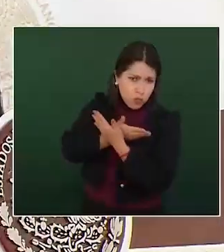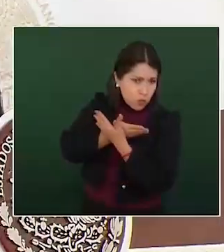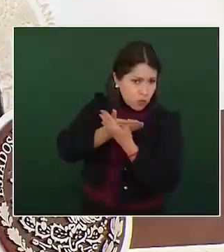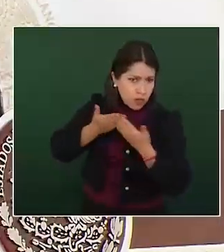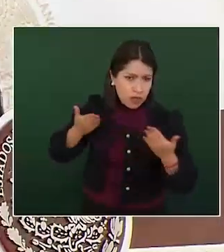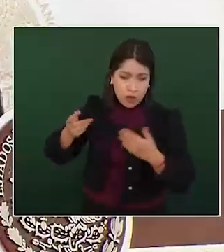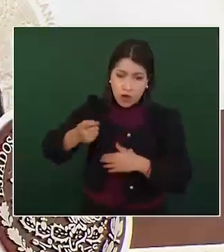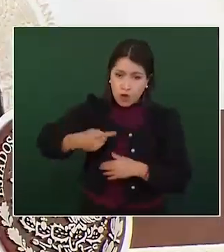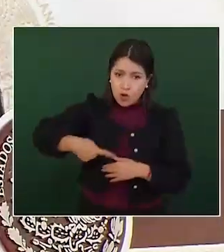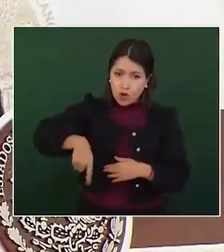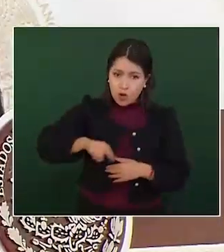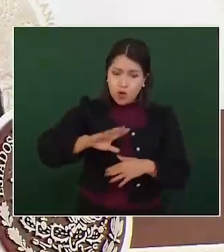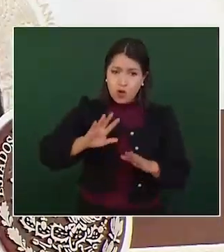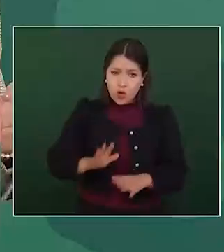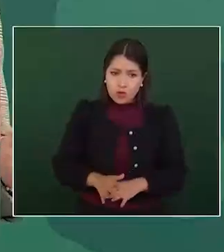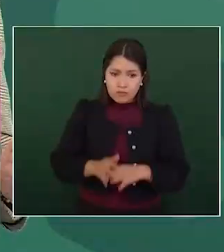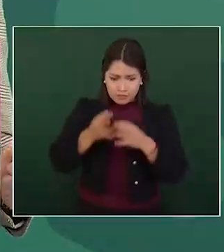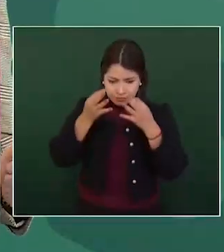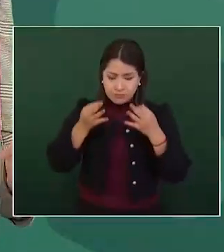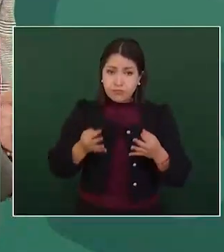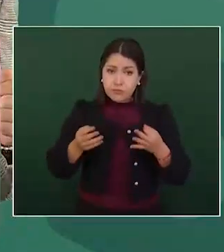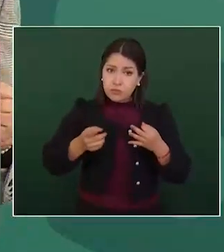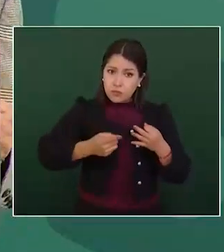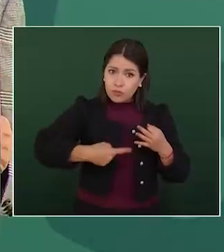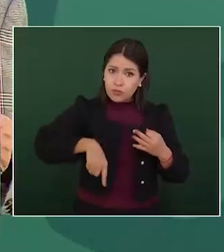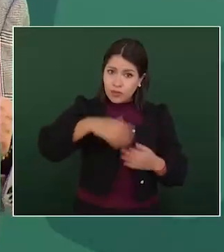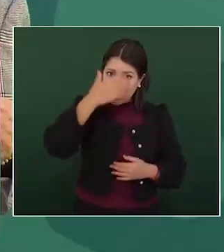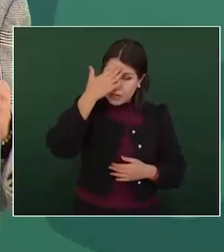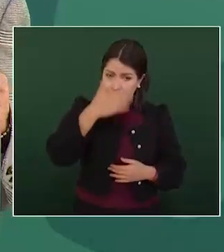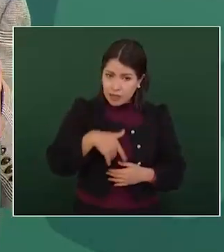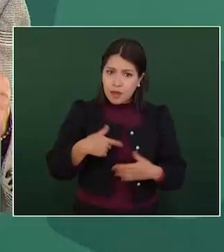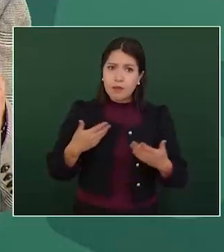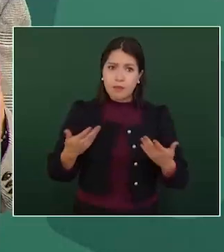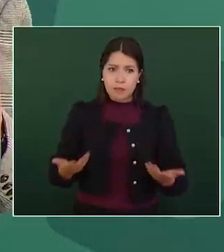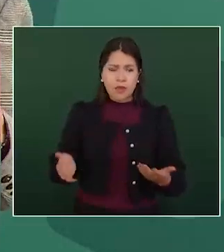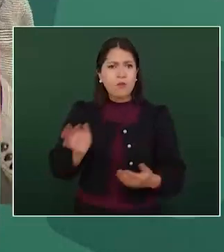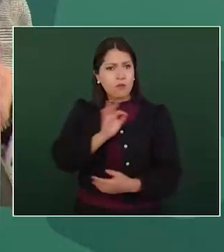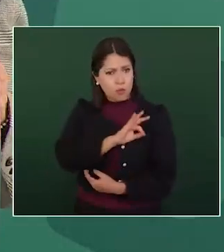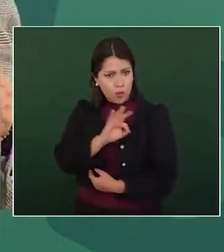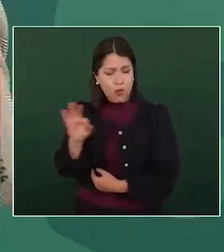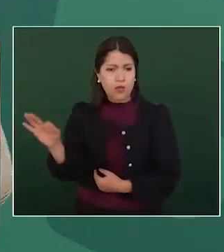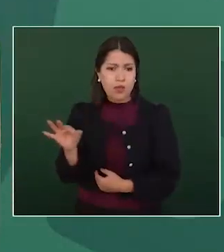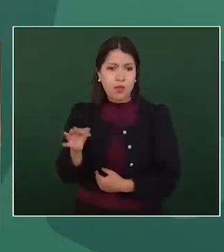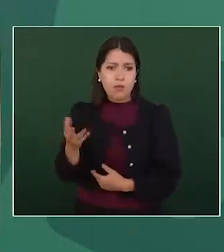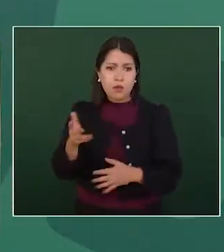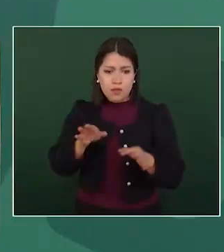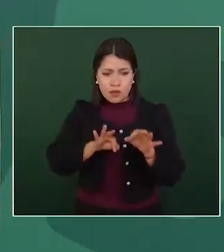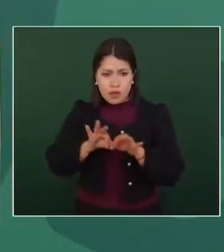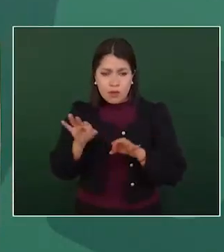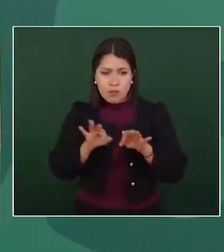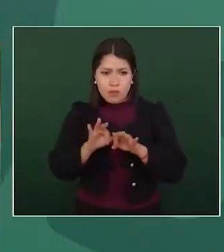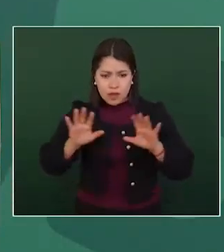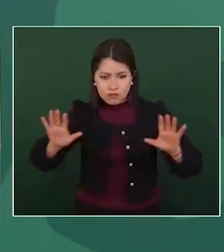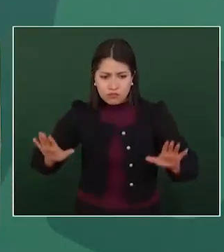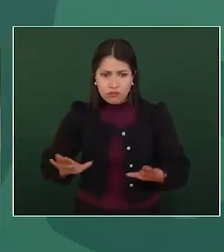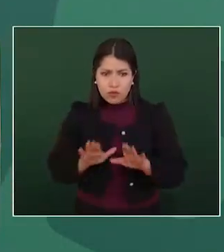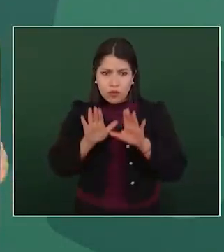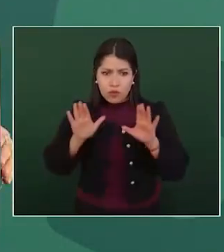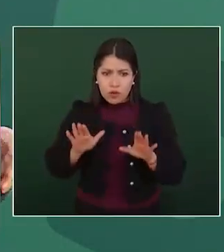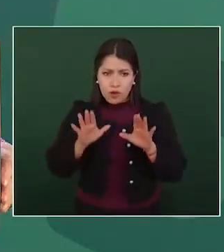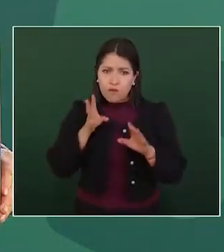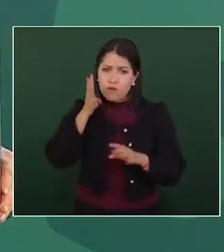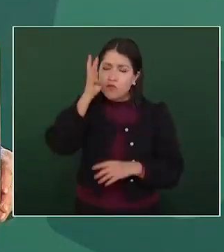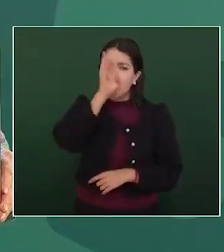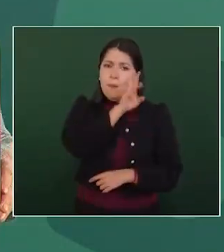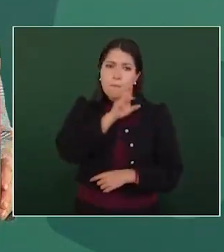dignidad y por tanto nos sabemos merecedores y capaces de construir un mejor futuro para